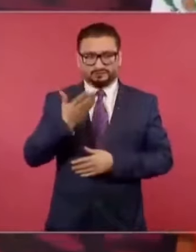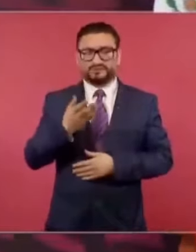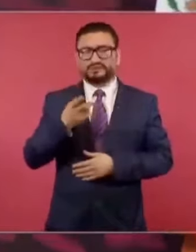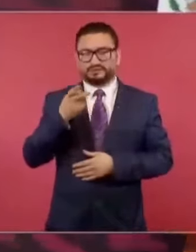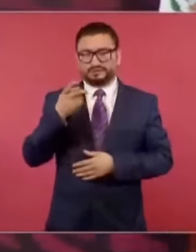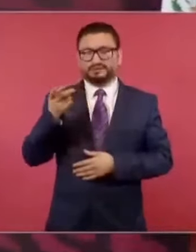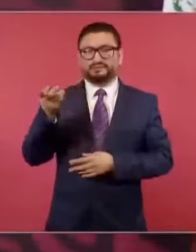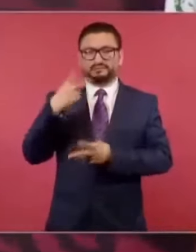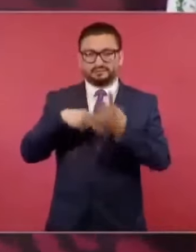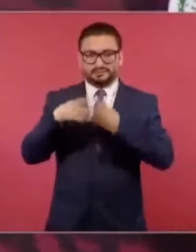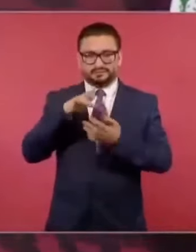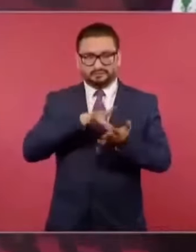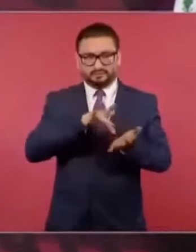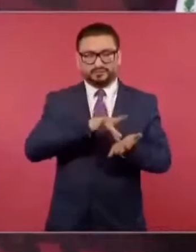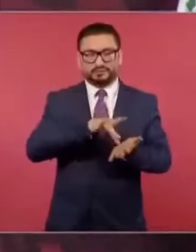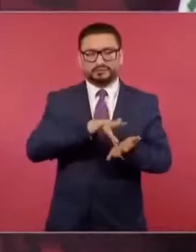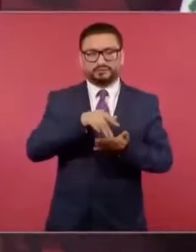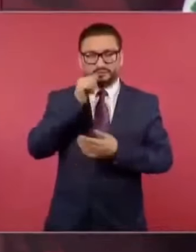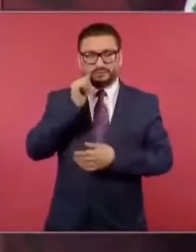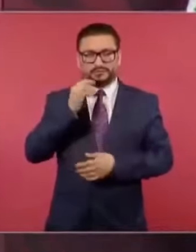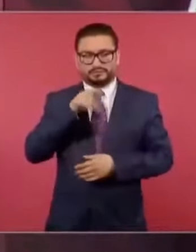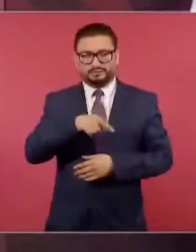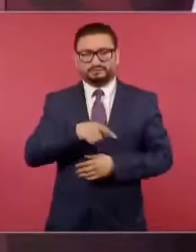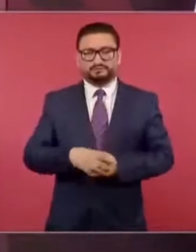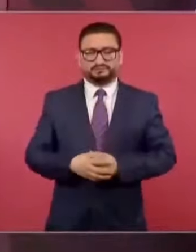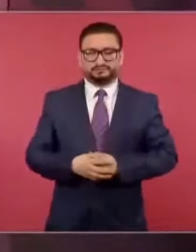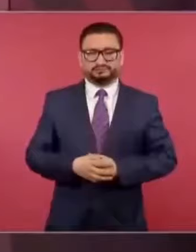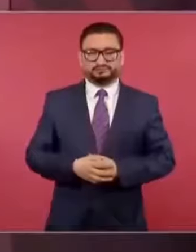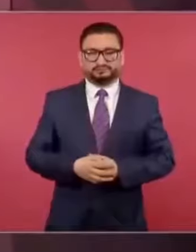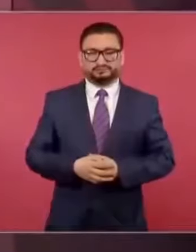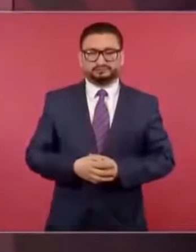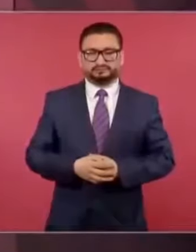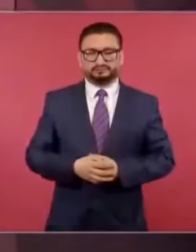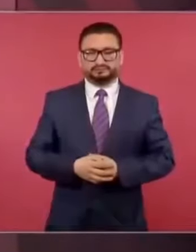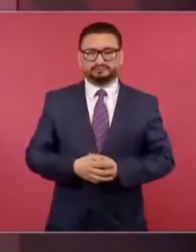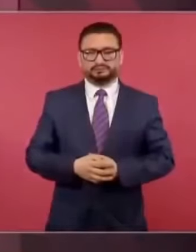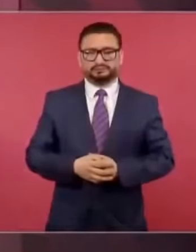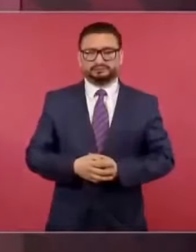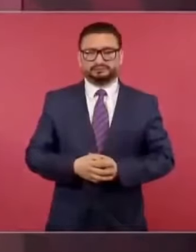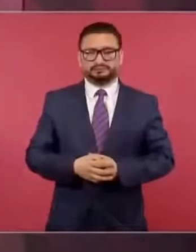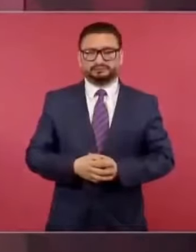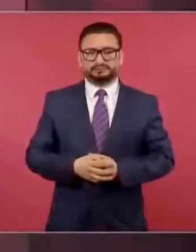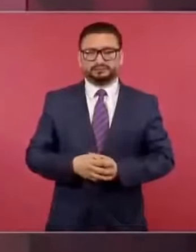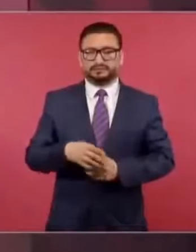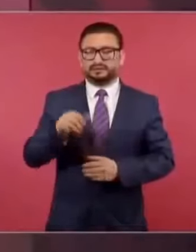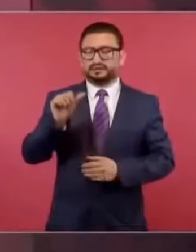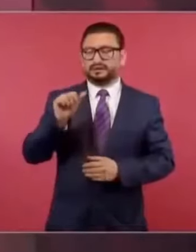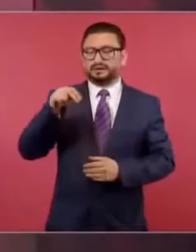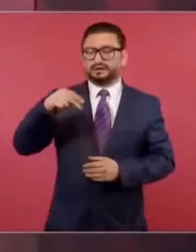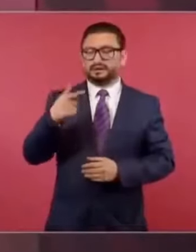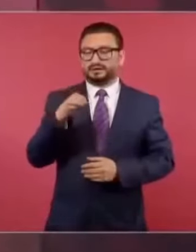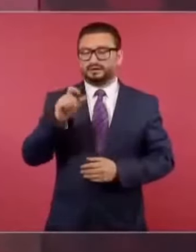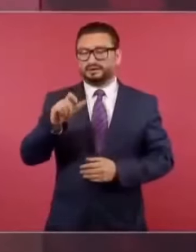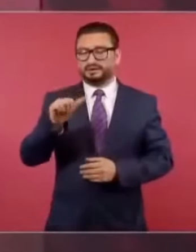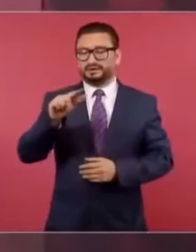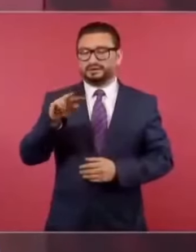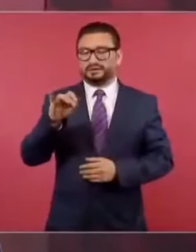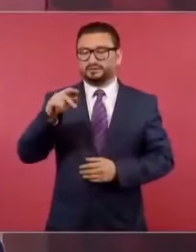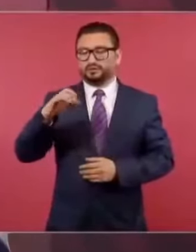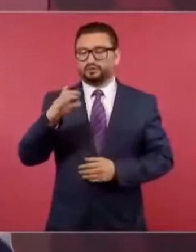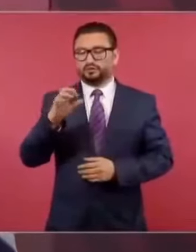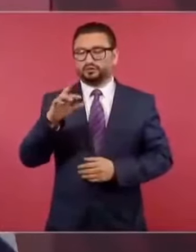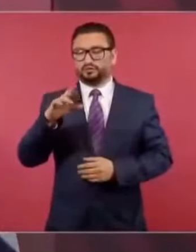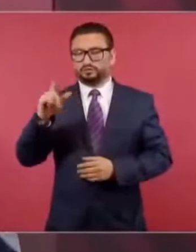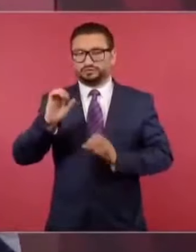a Juárez y Ángel alvino corso en Chiapa y